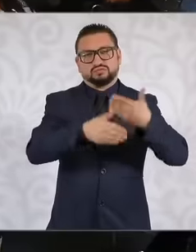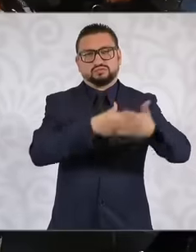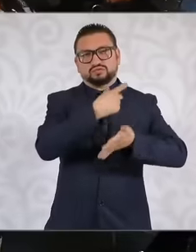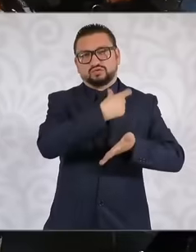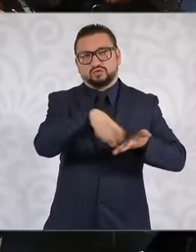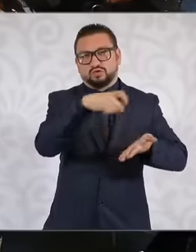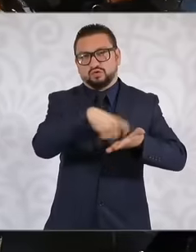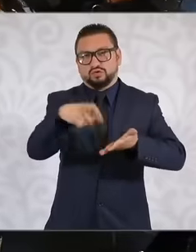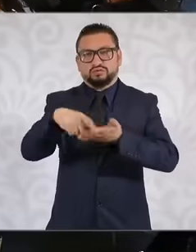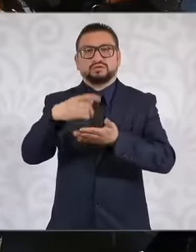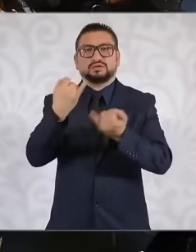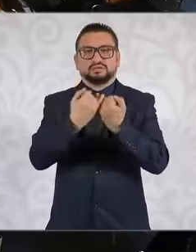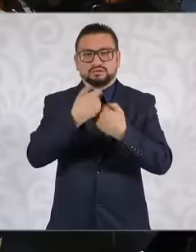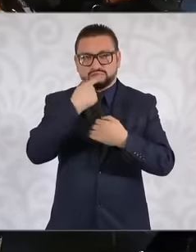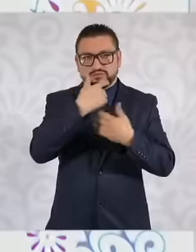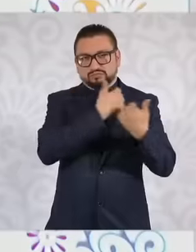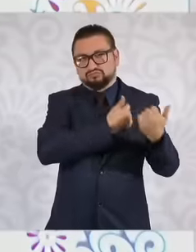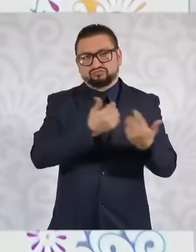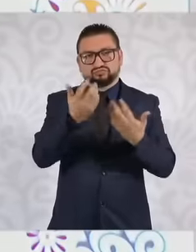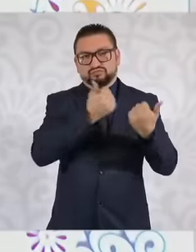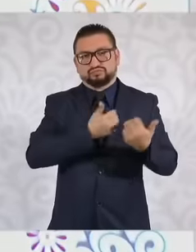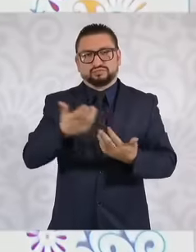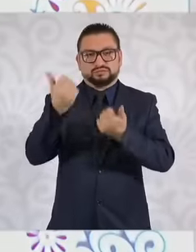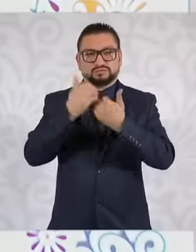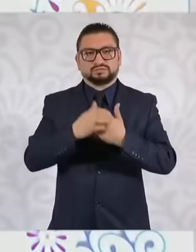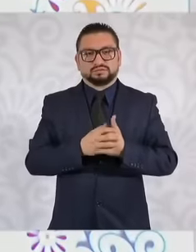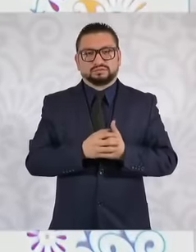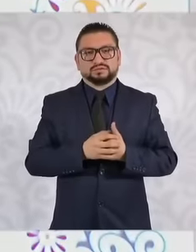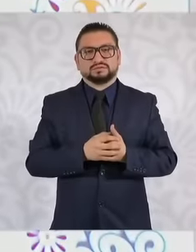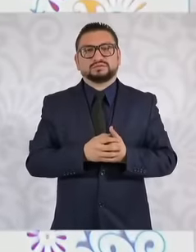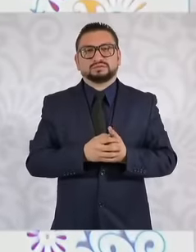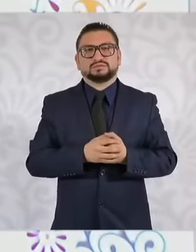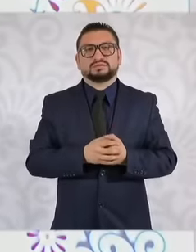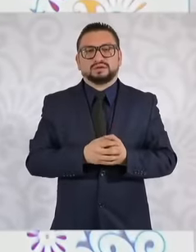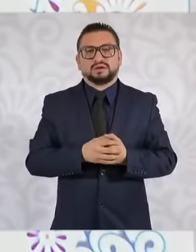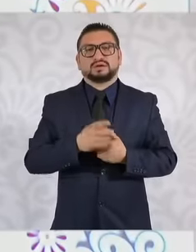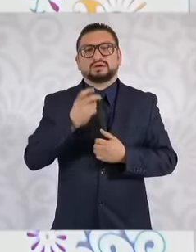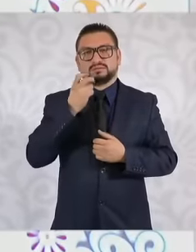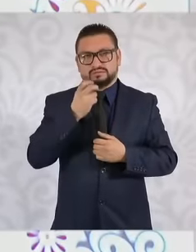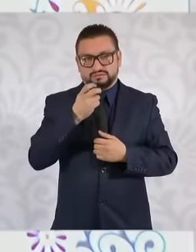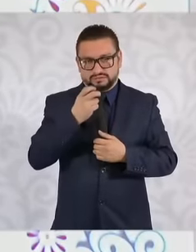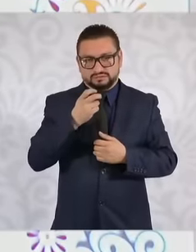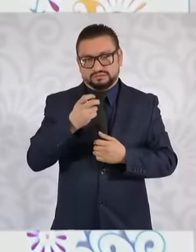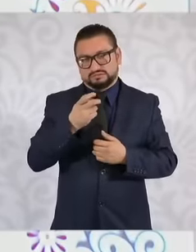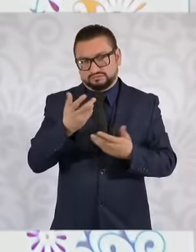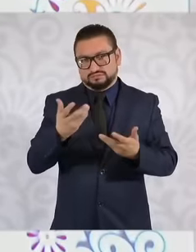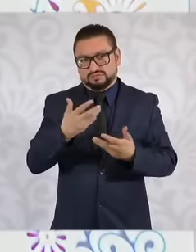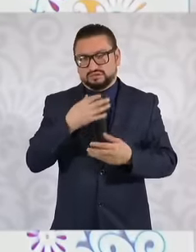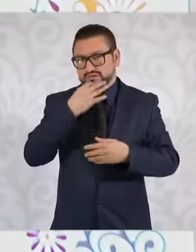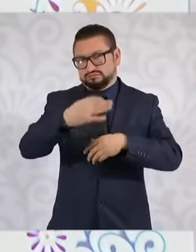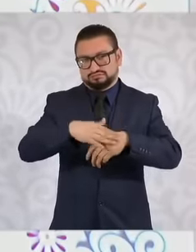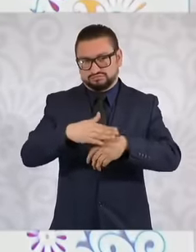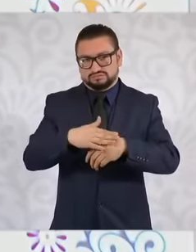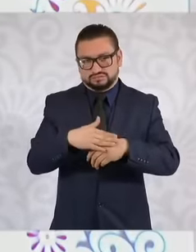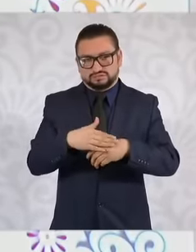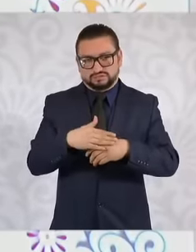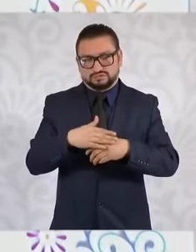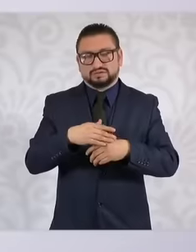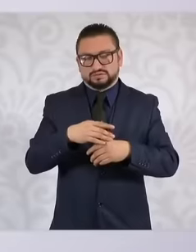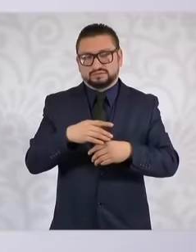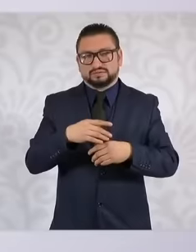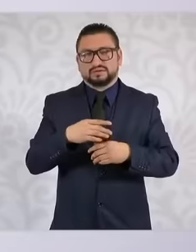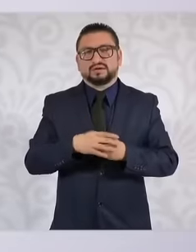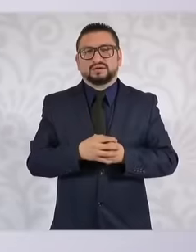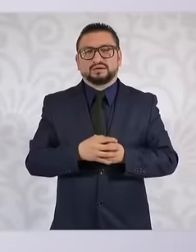y distribución de medicamentos. Entonces, adicionalmente, les adelanto, ya lo va a